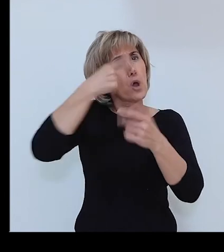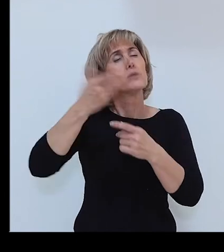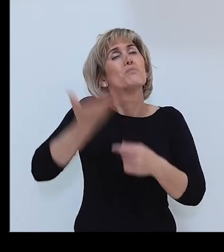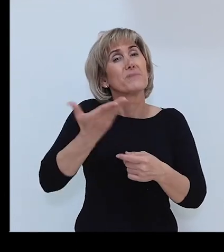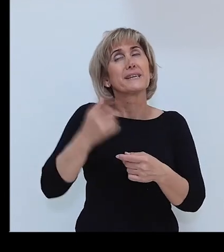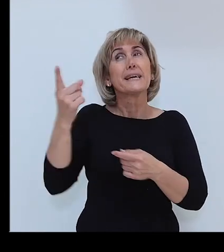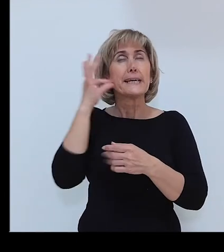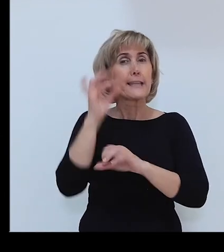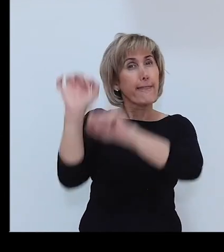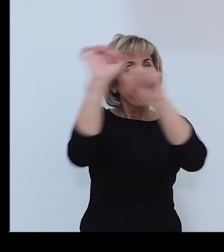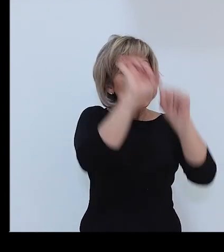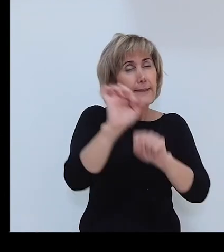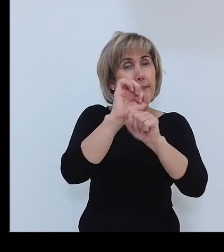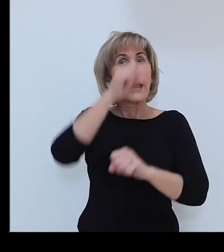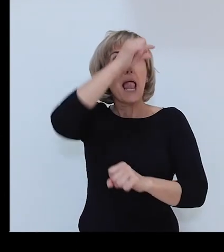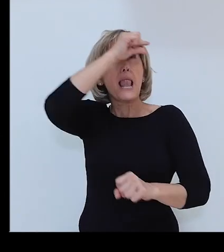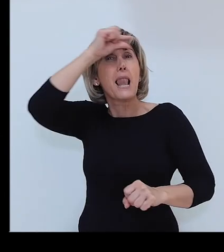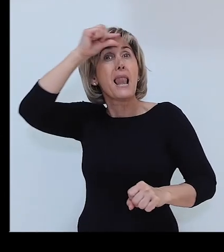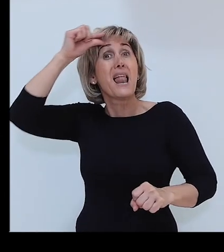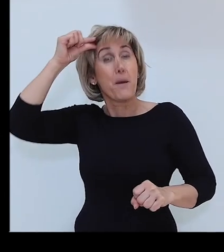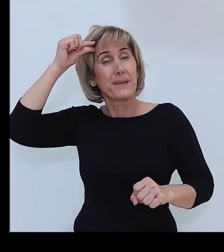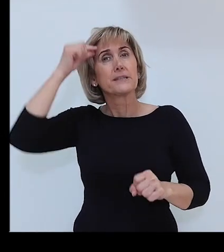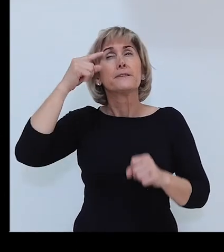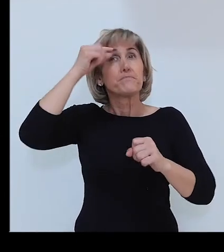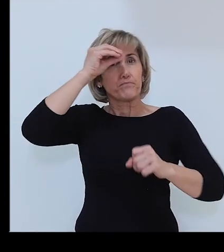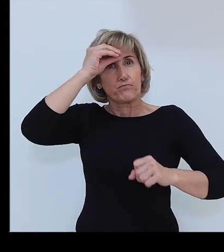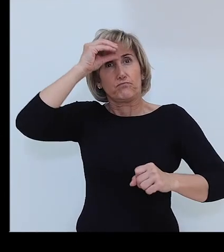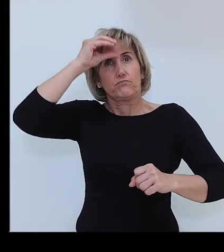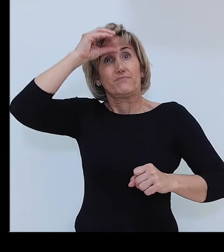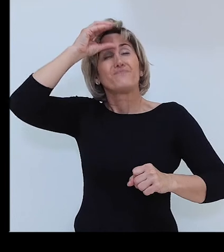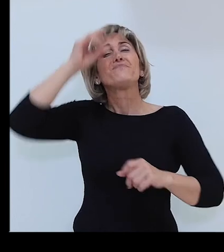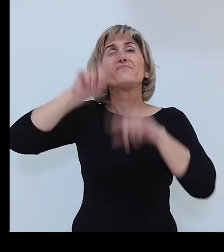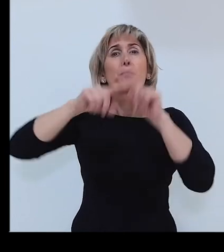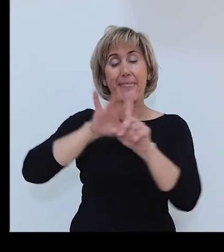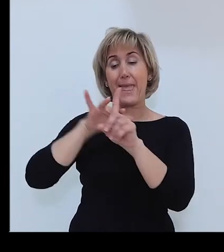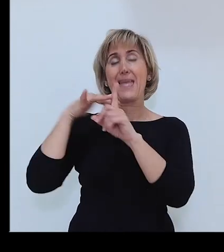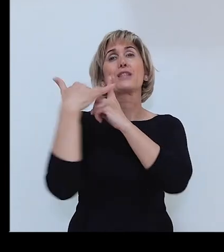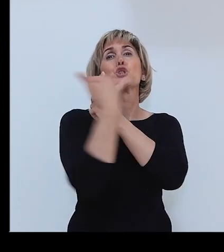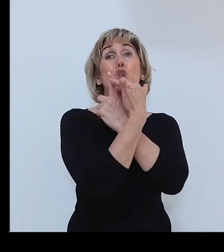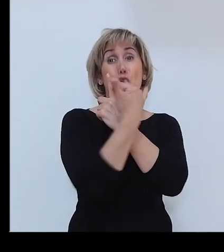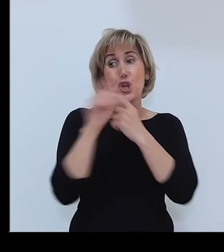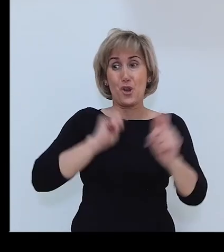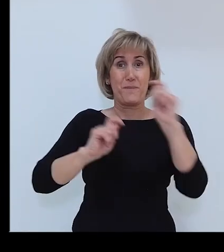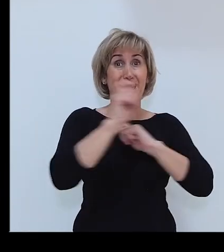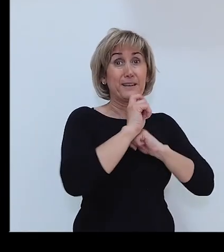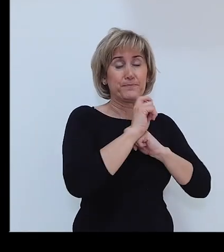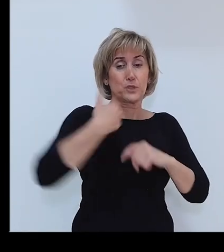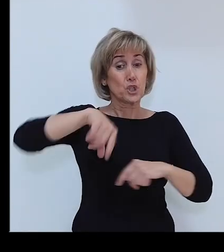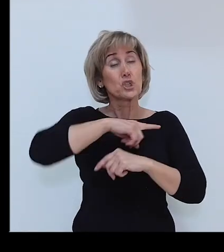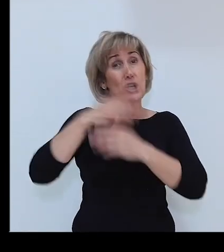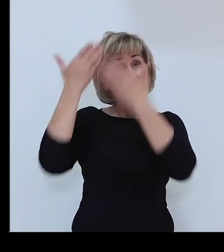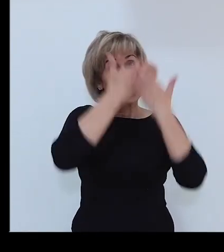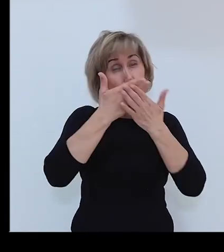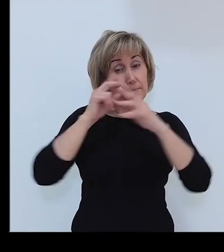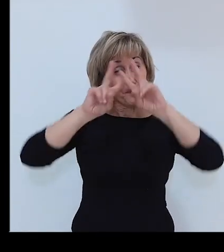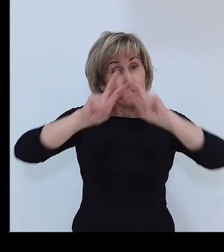en un momento de algo que me parece muy importante. Defendía que la mente se desarrollaba en respuesta al entorno, cosa